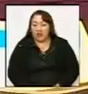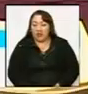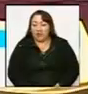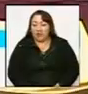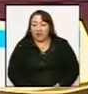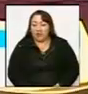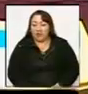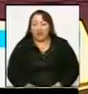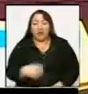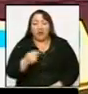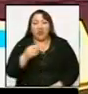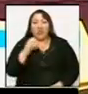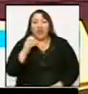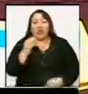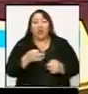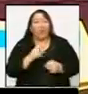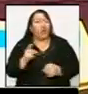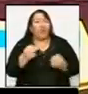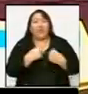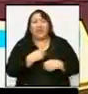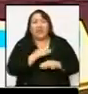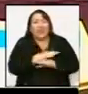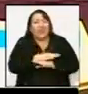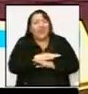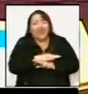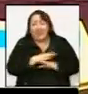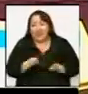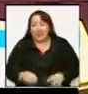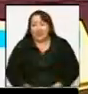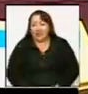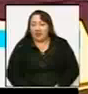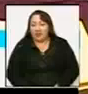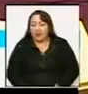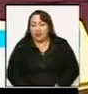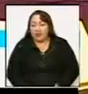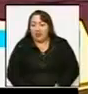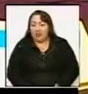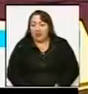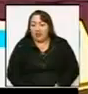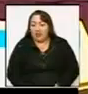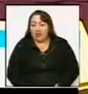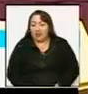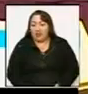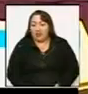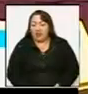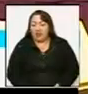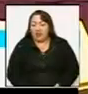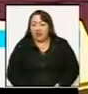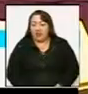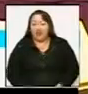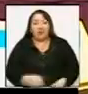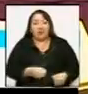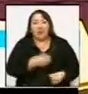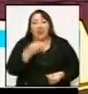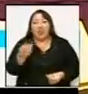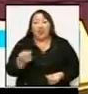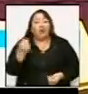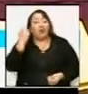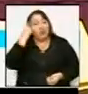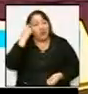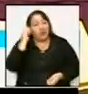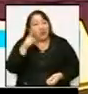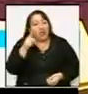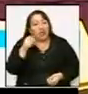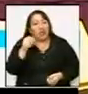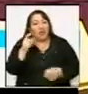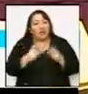Organizaciones Políticas. No se le está dando ninguna atribución más que aquella de trasladar. ¿Pero por qué? Pensando